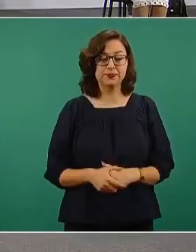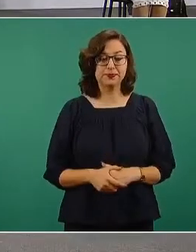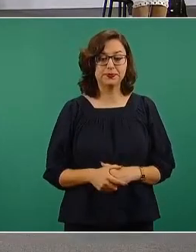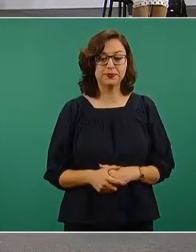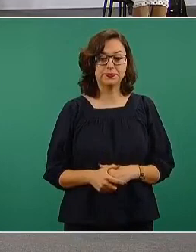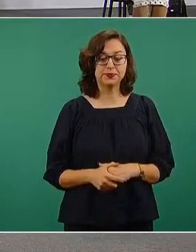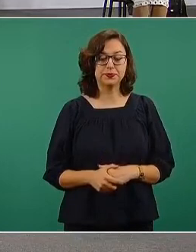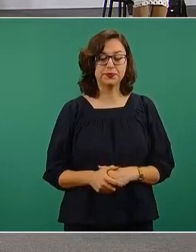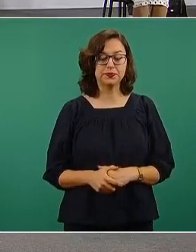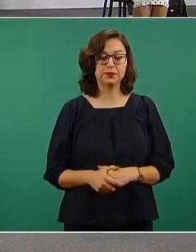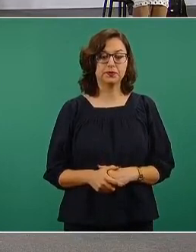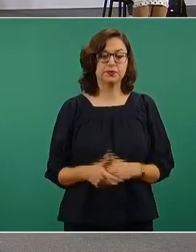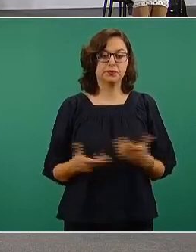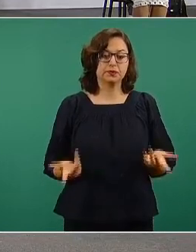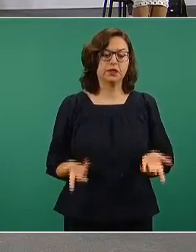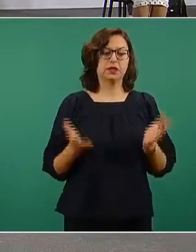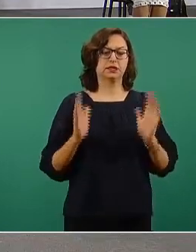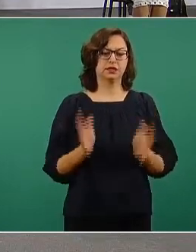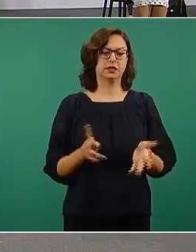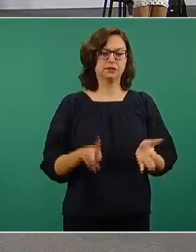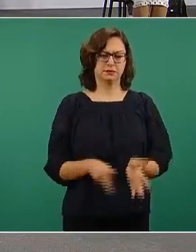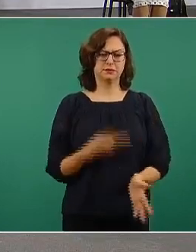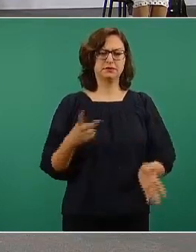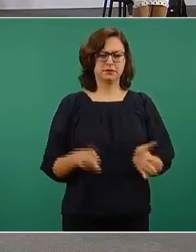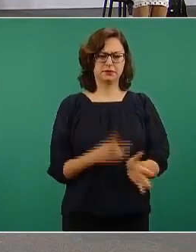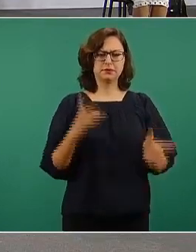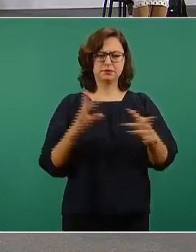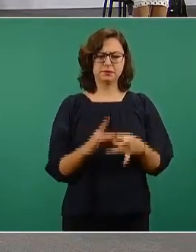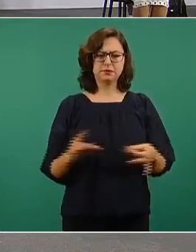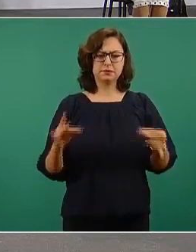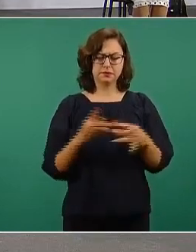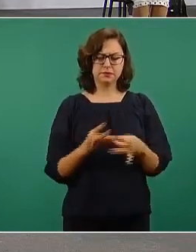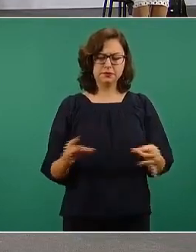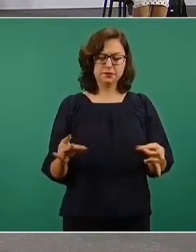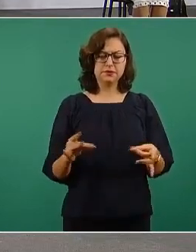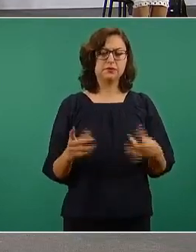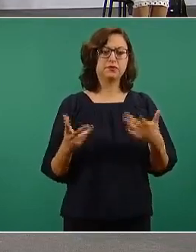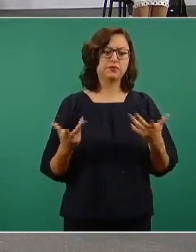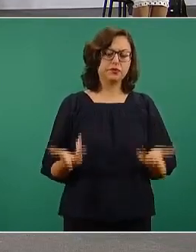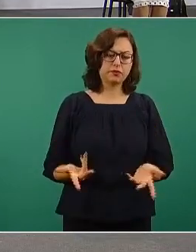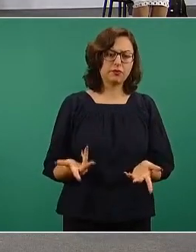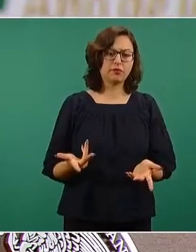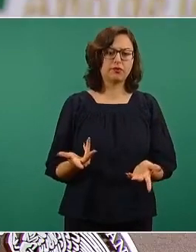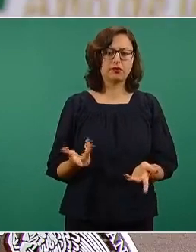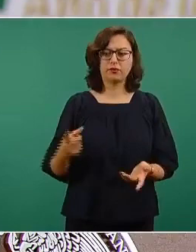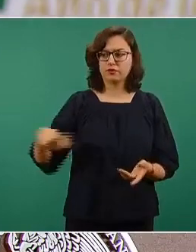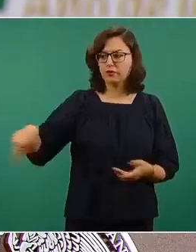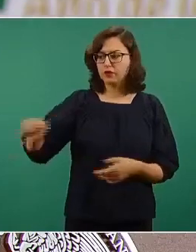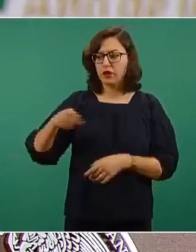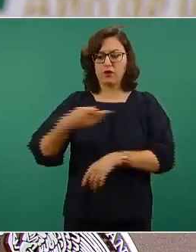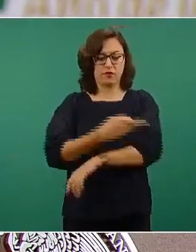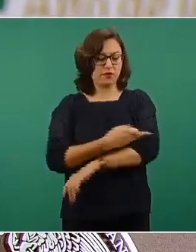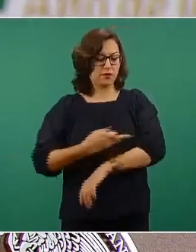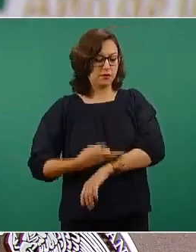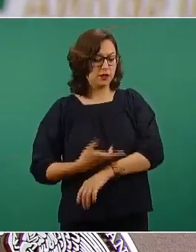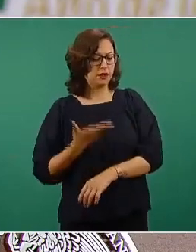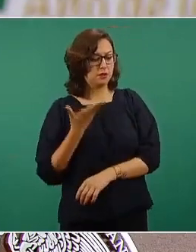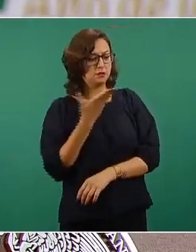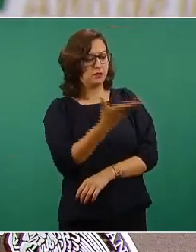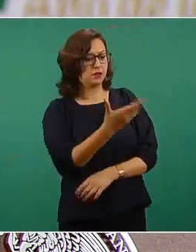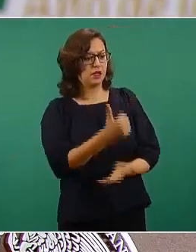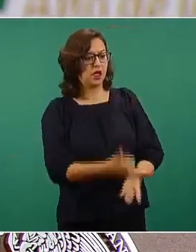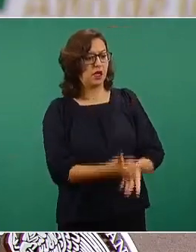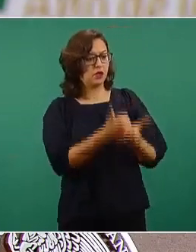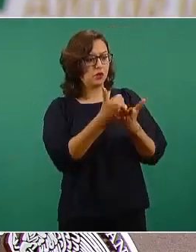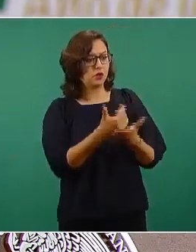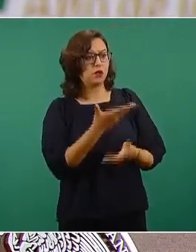como se ha comentado, el apoyo es solicitado por parte de los familiares y